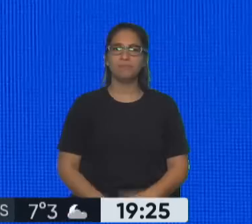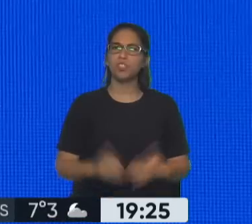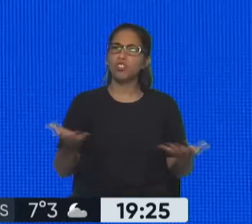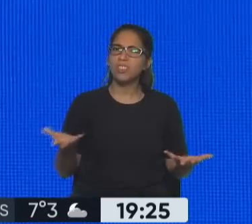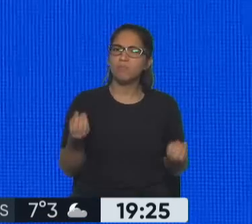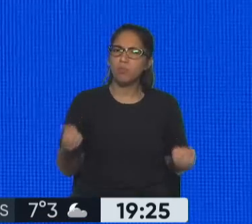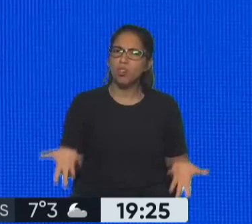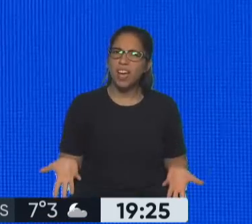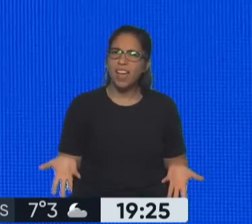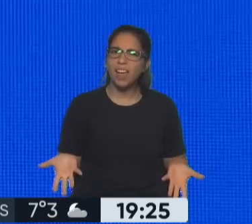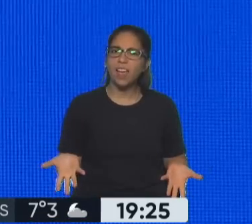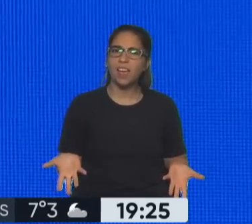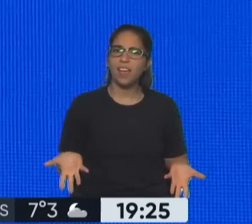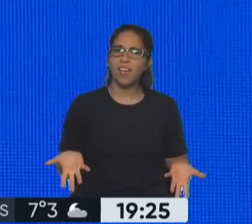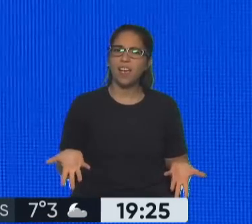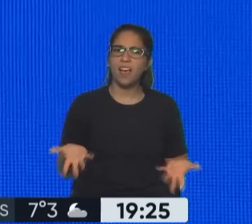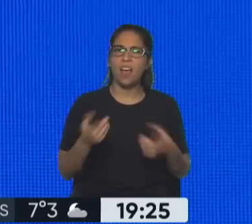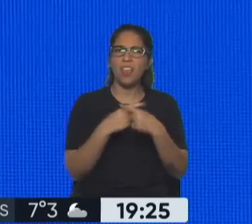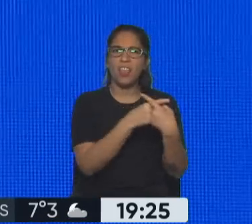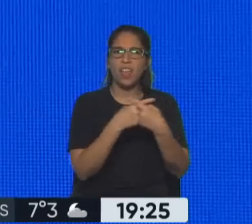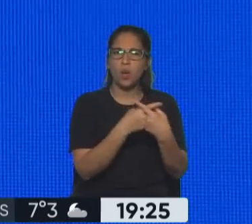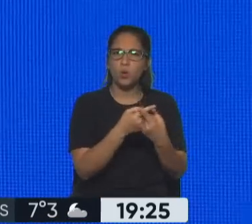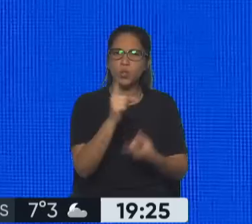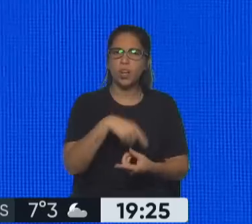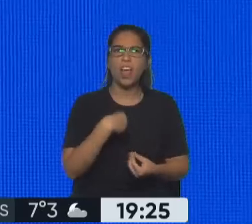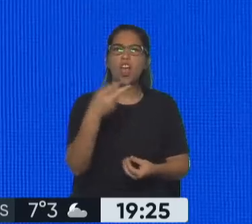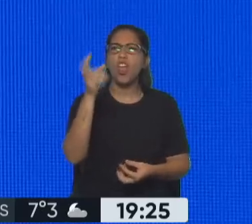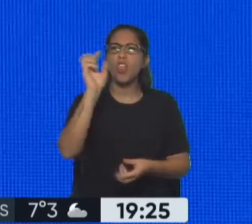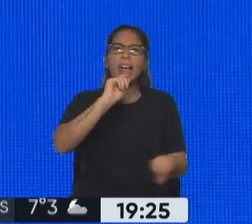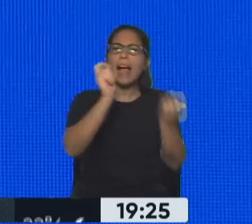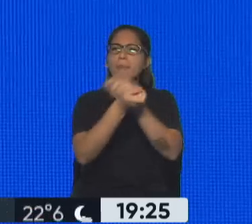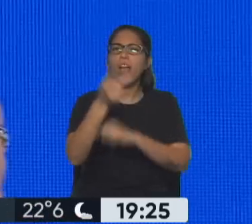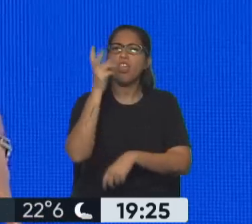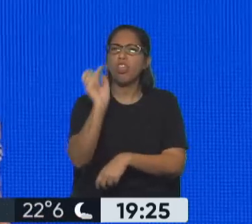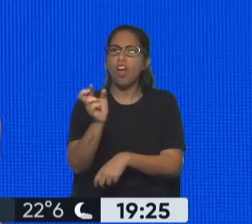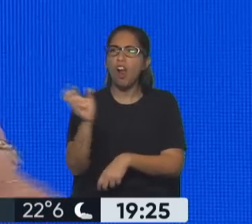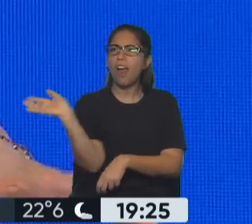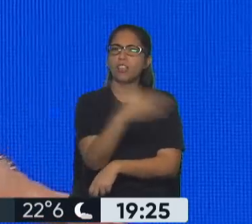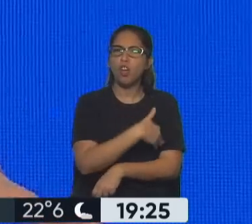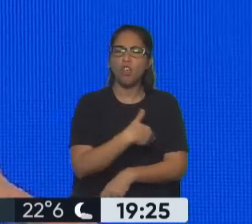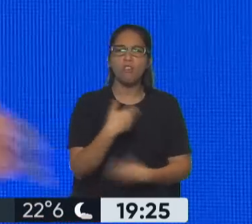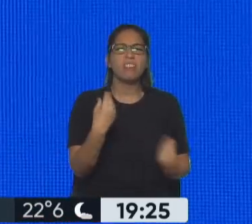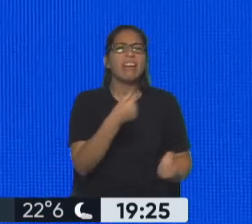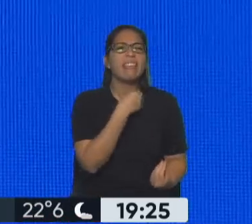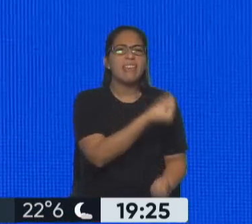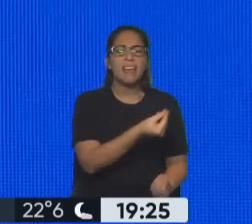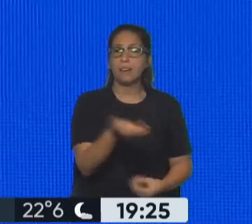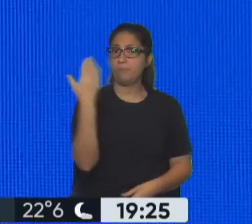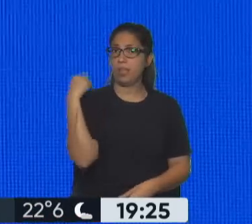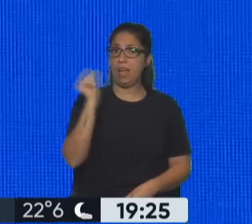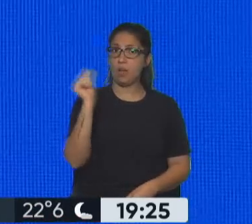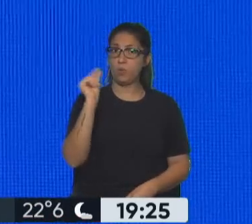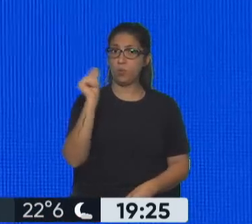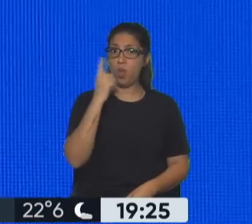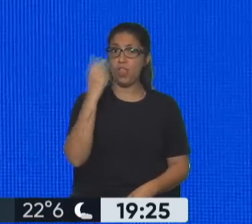entonces? ¿Por qué se produce tanta esta discusión? ¿Qué quiere con esto de la dolarización y tan...? Y leyendo hace unos días